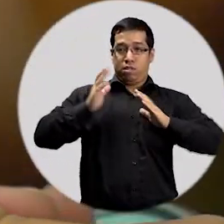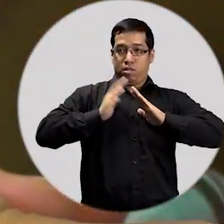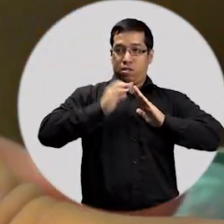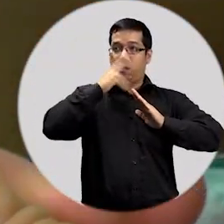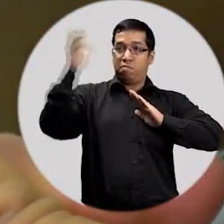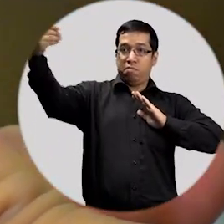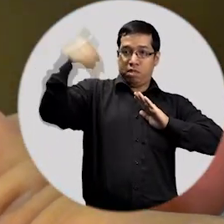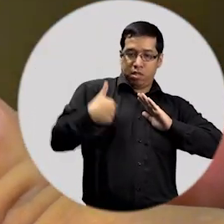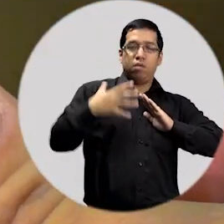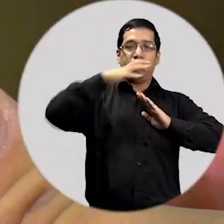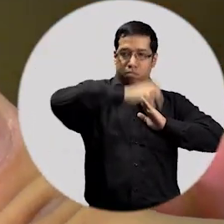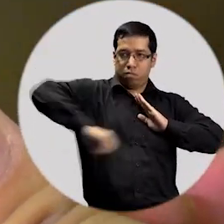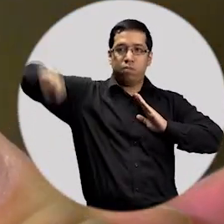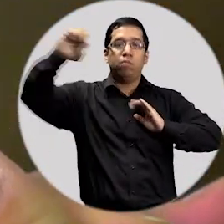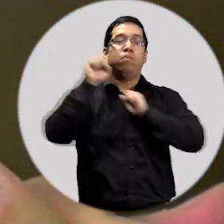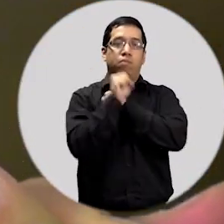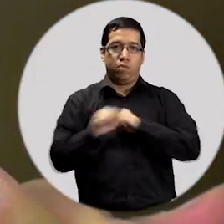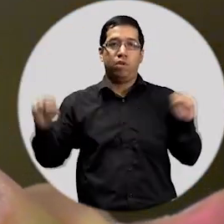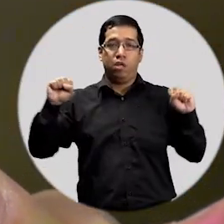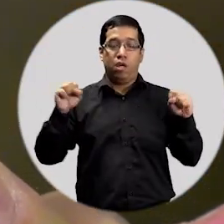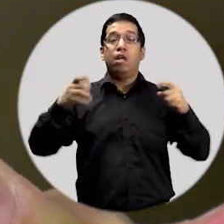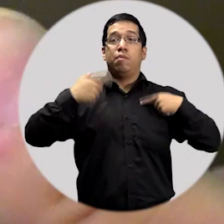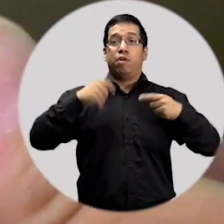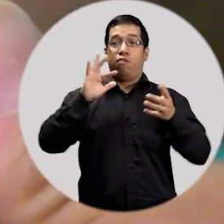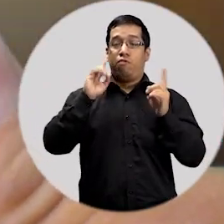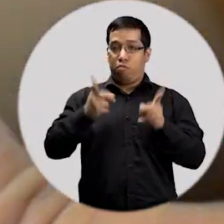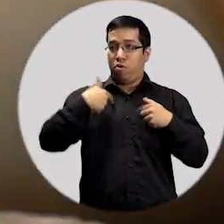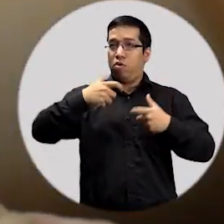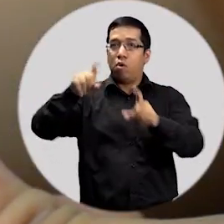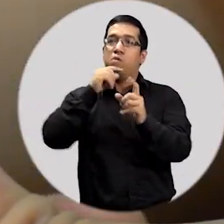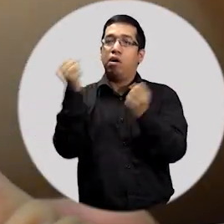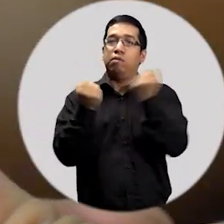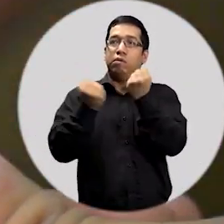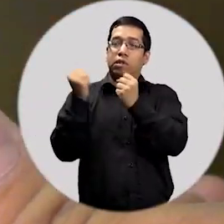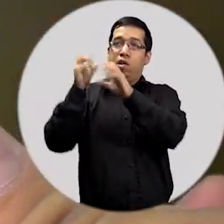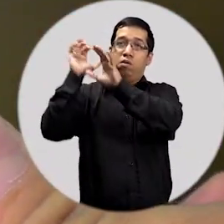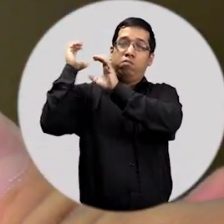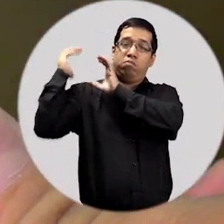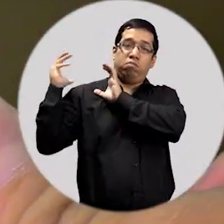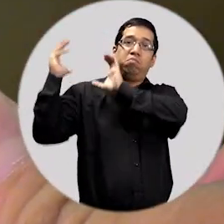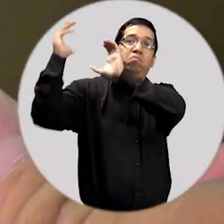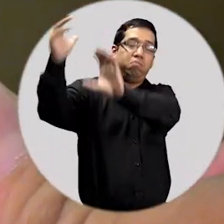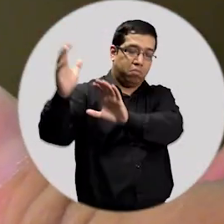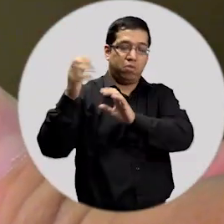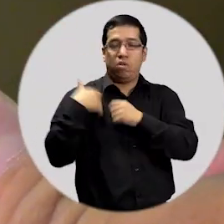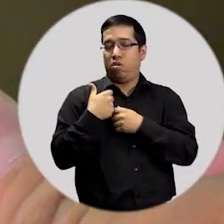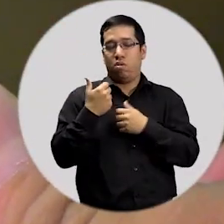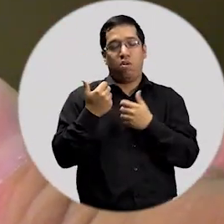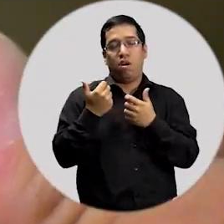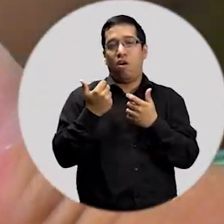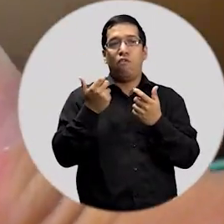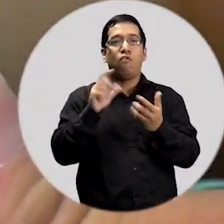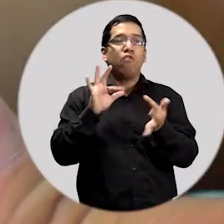es una técnica en sí. Lo que yo siempre recomiendo es, si vamos a empezar a hacer